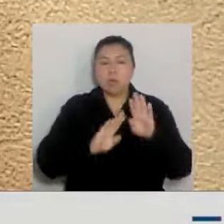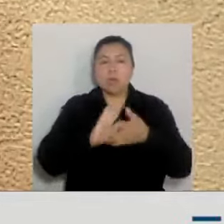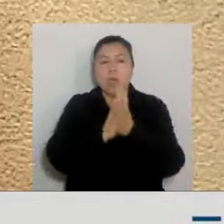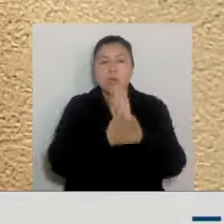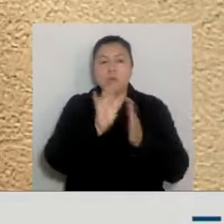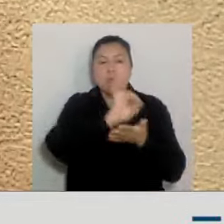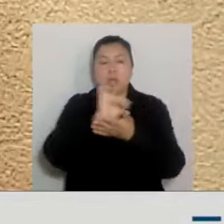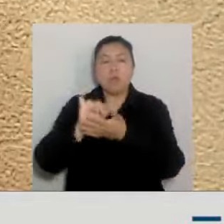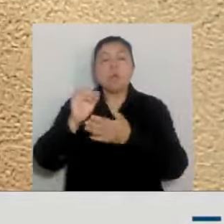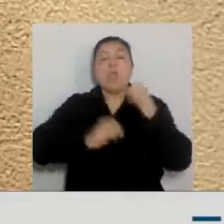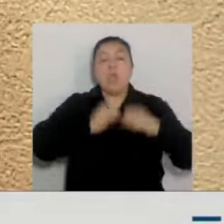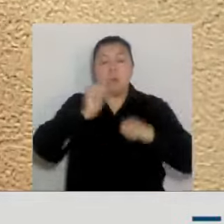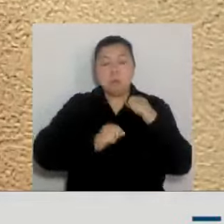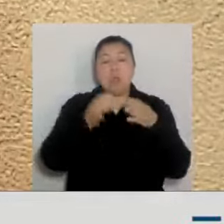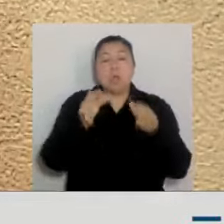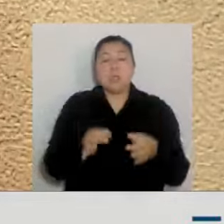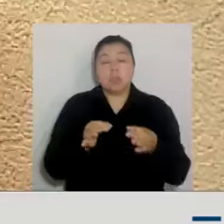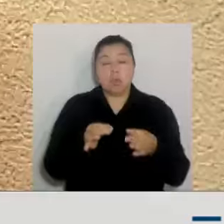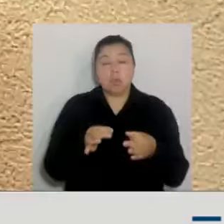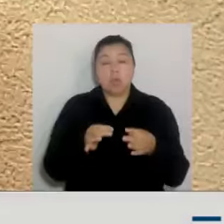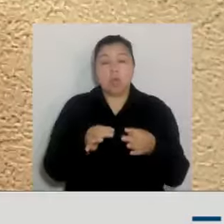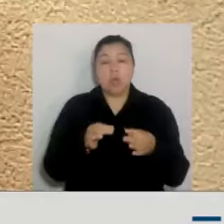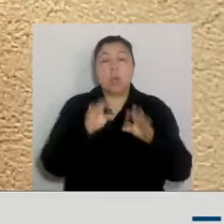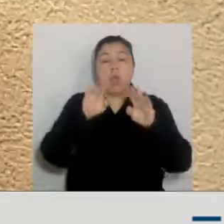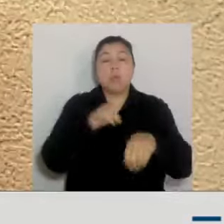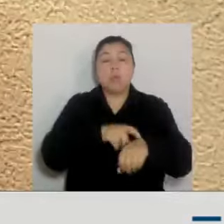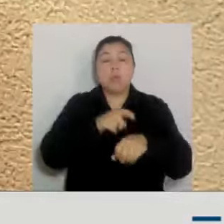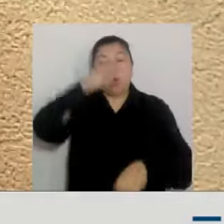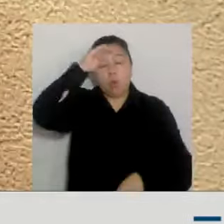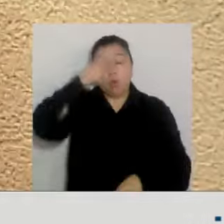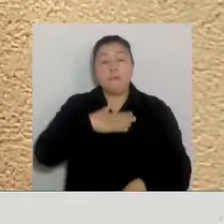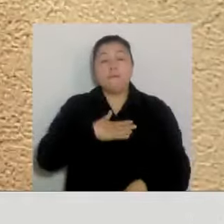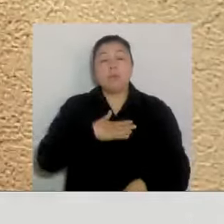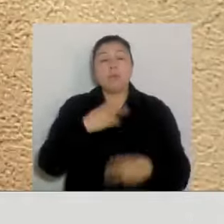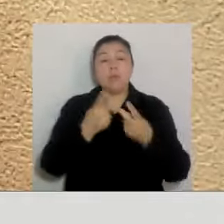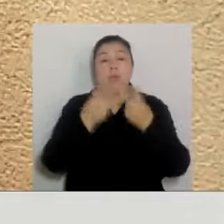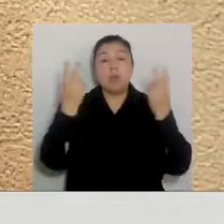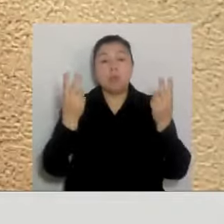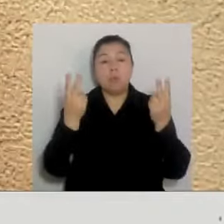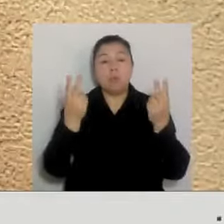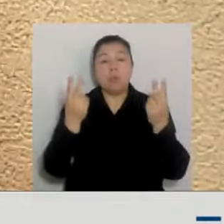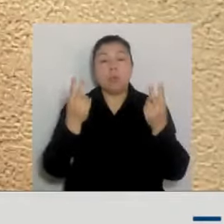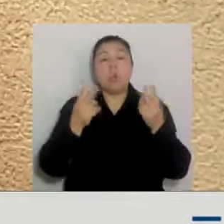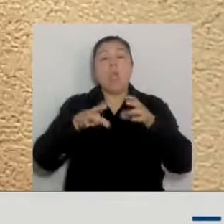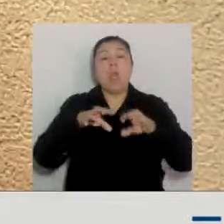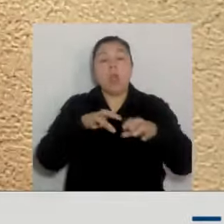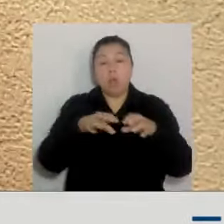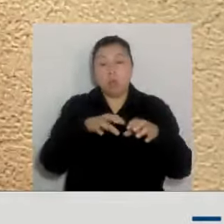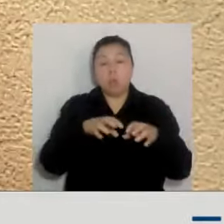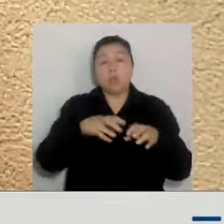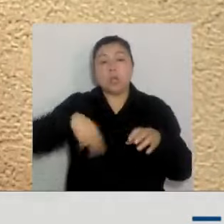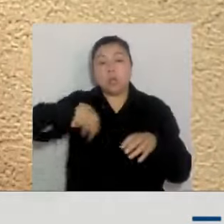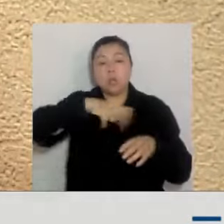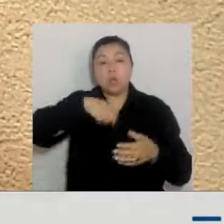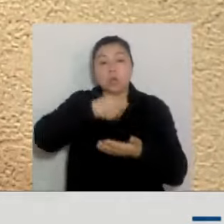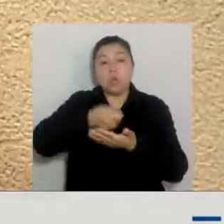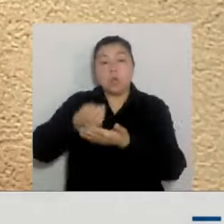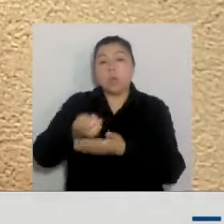asegurando al mismo tiempo la confianza del público en los productos que por supuesto consume he dicho